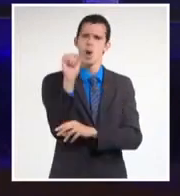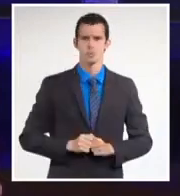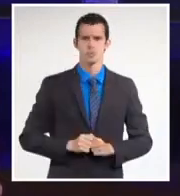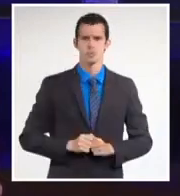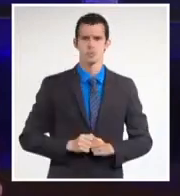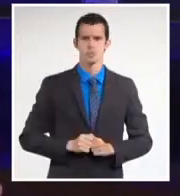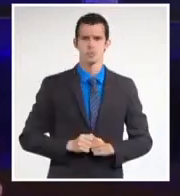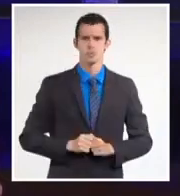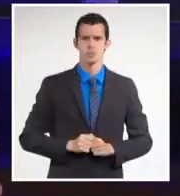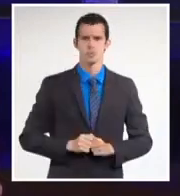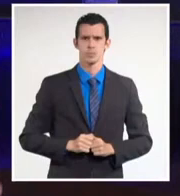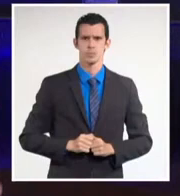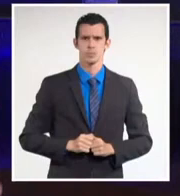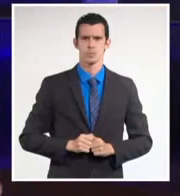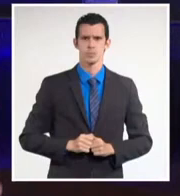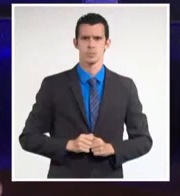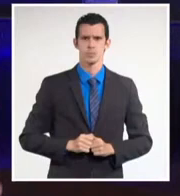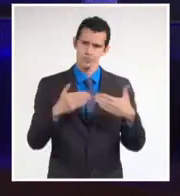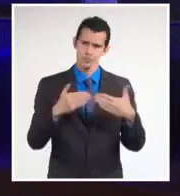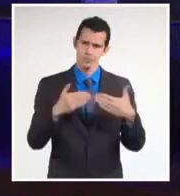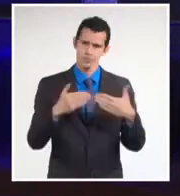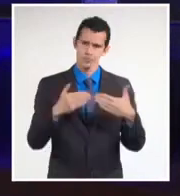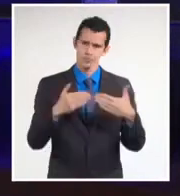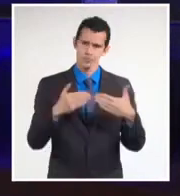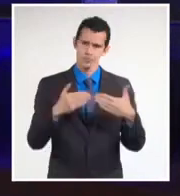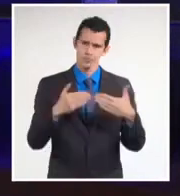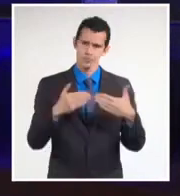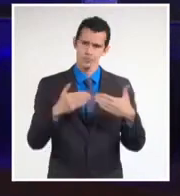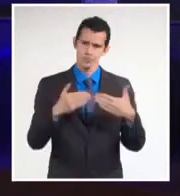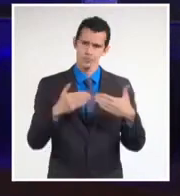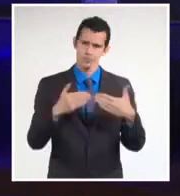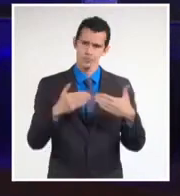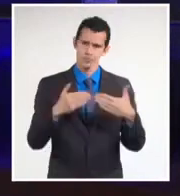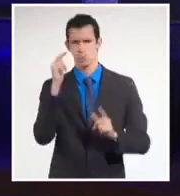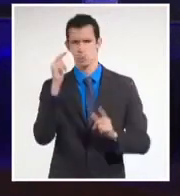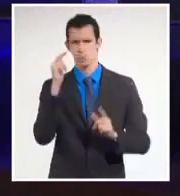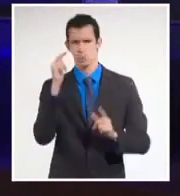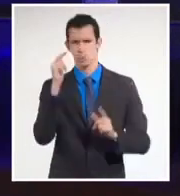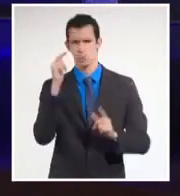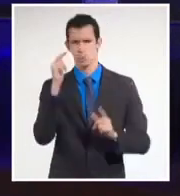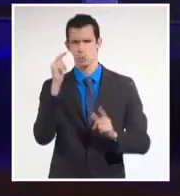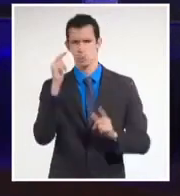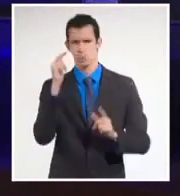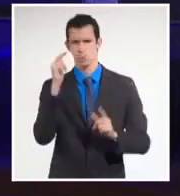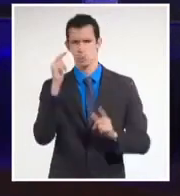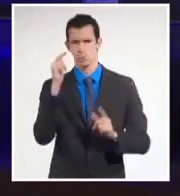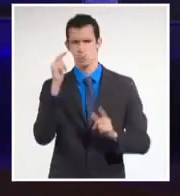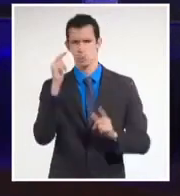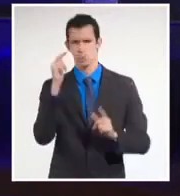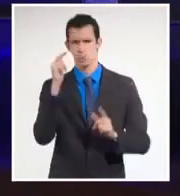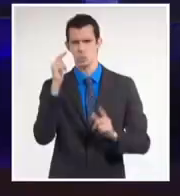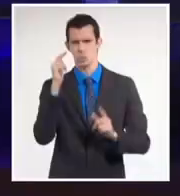clausura del tercer pleno del Comité Central, que les proponemos un fragmento a continuación.